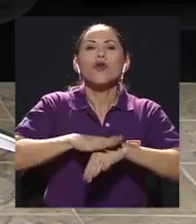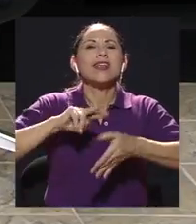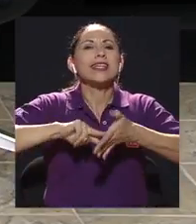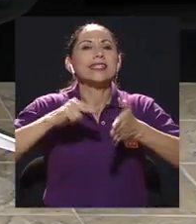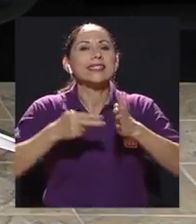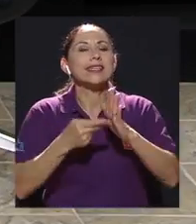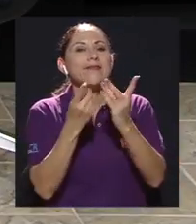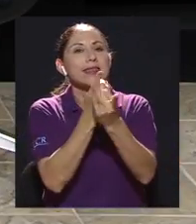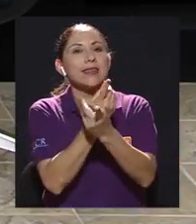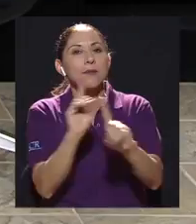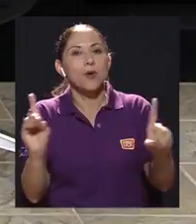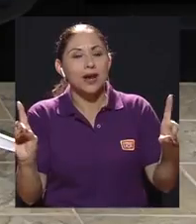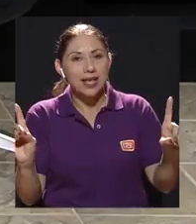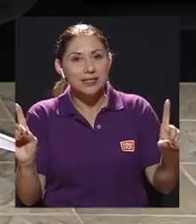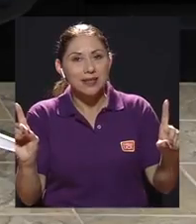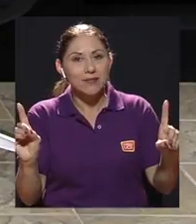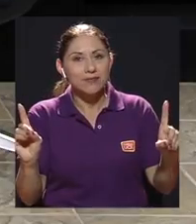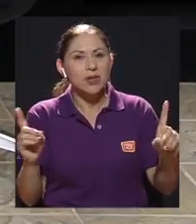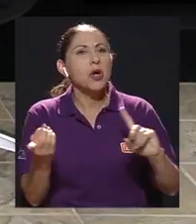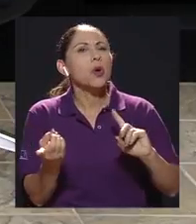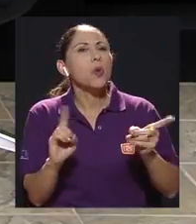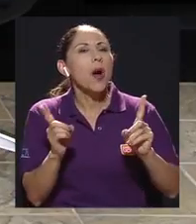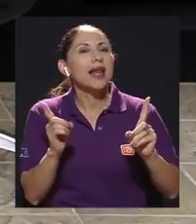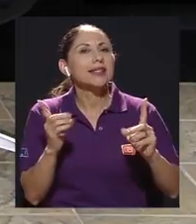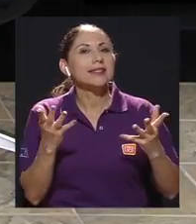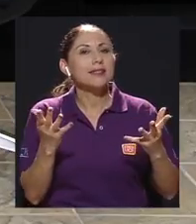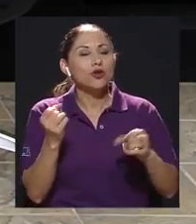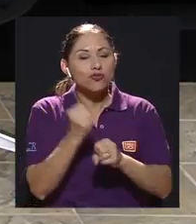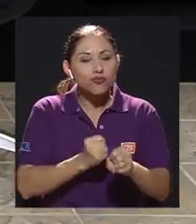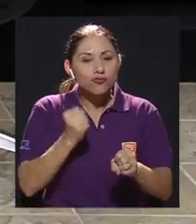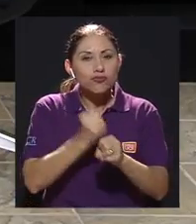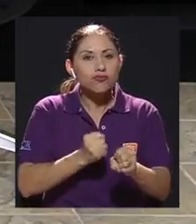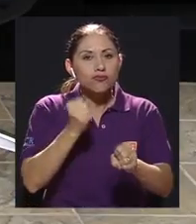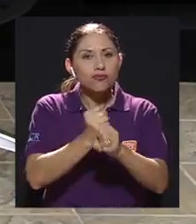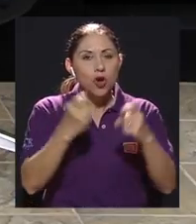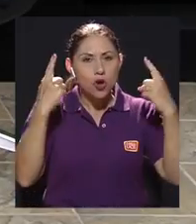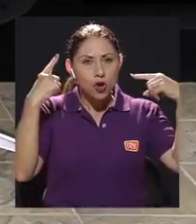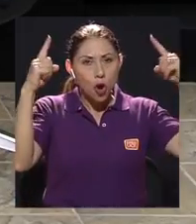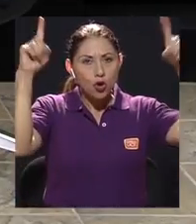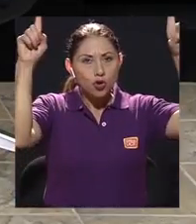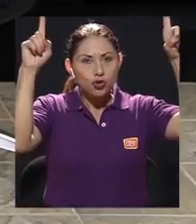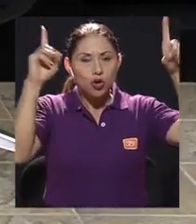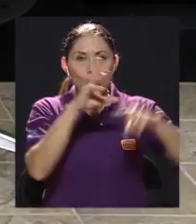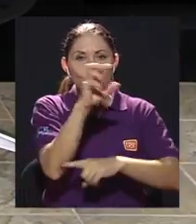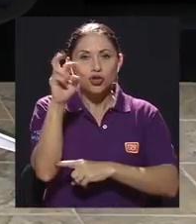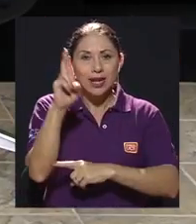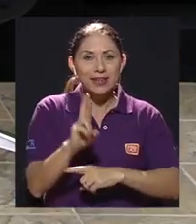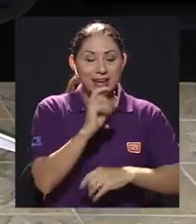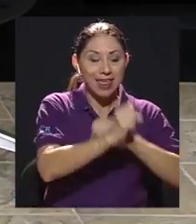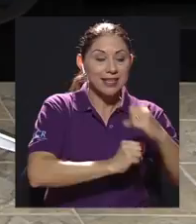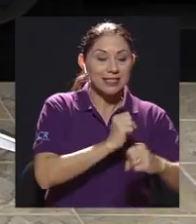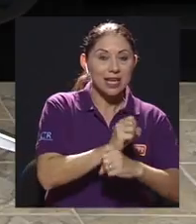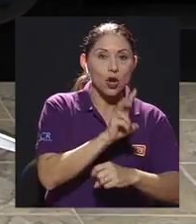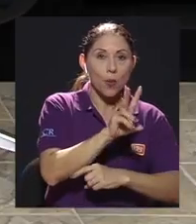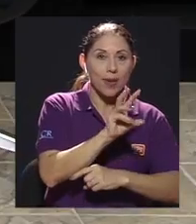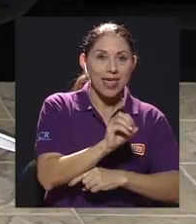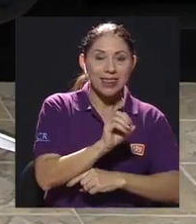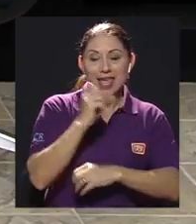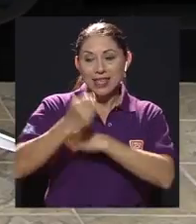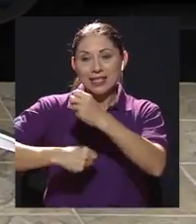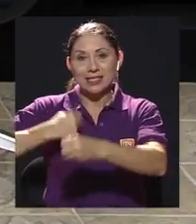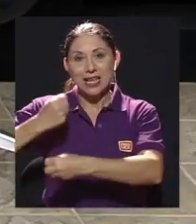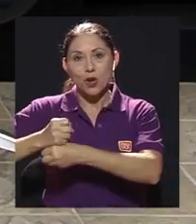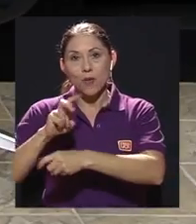democracia, cuáles han sido los logros de la Costa Rica del siglo XX y el siglo XXI y en el momento en que